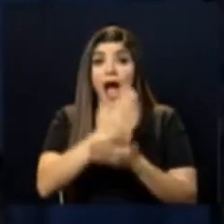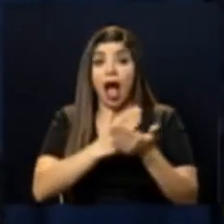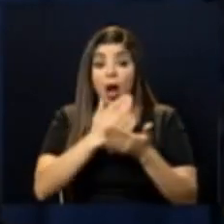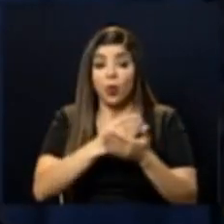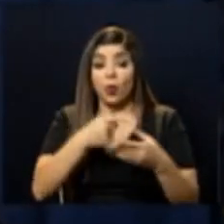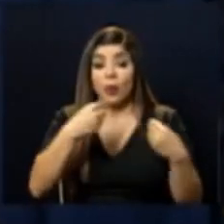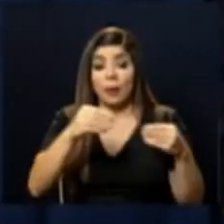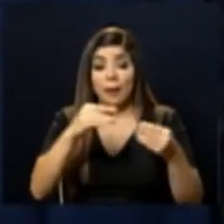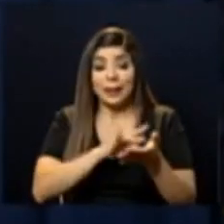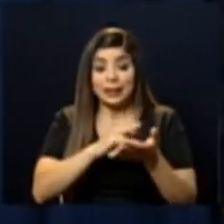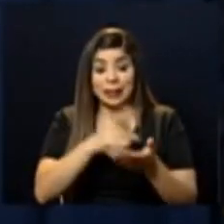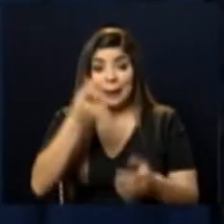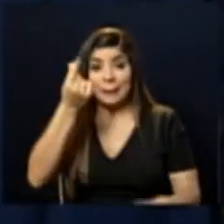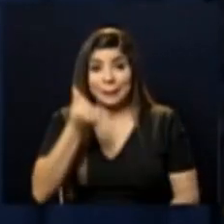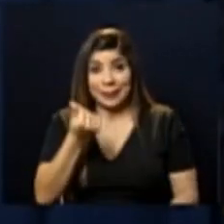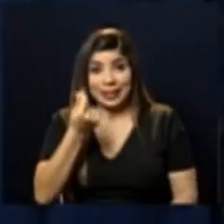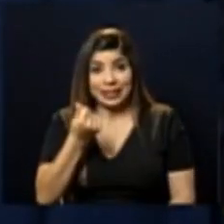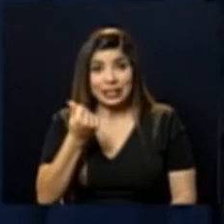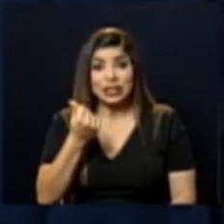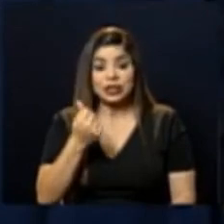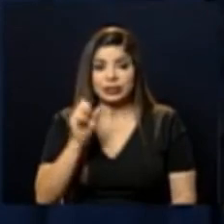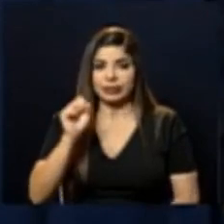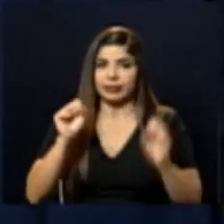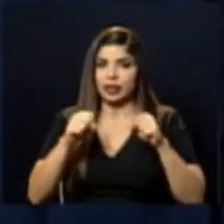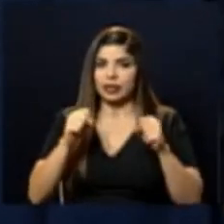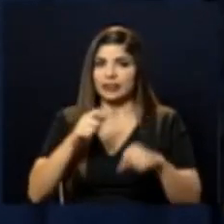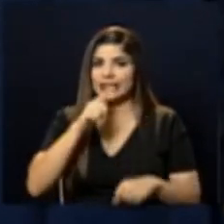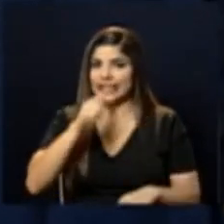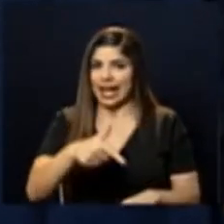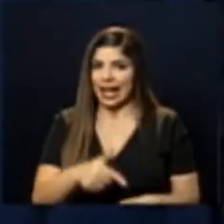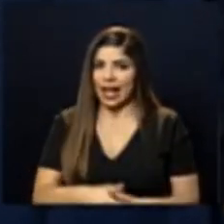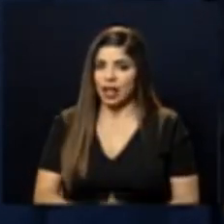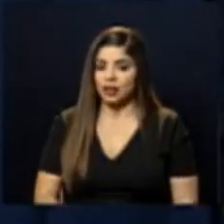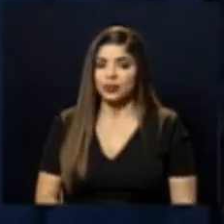precios que podrían ser abusivos.